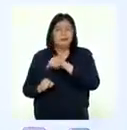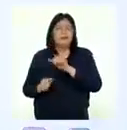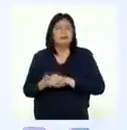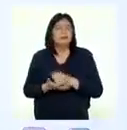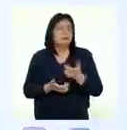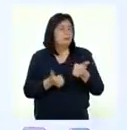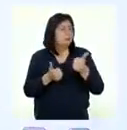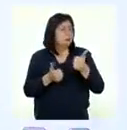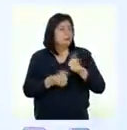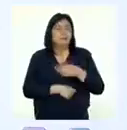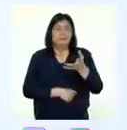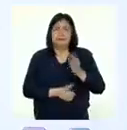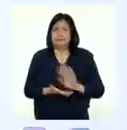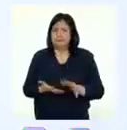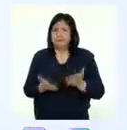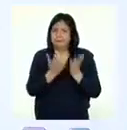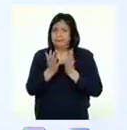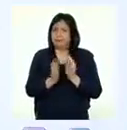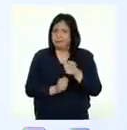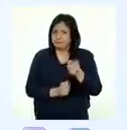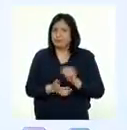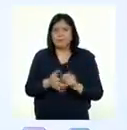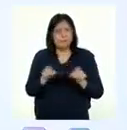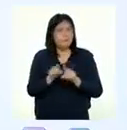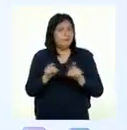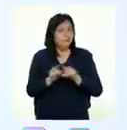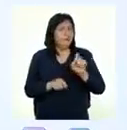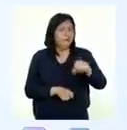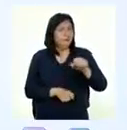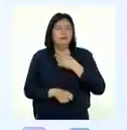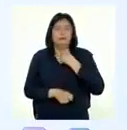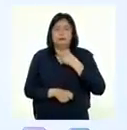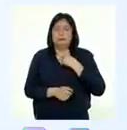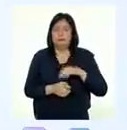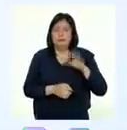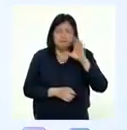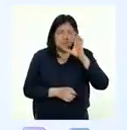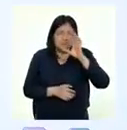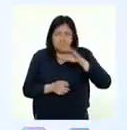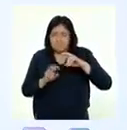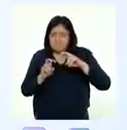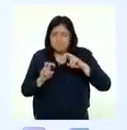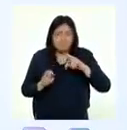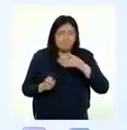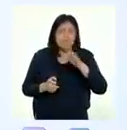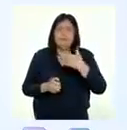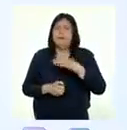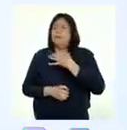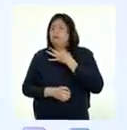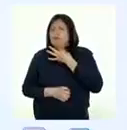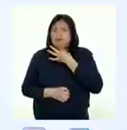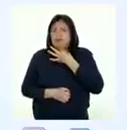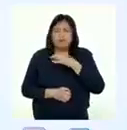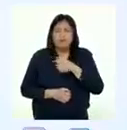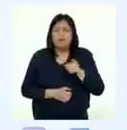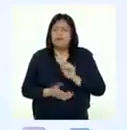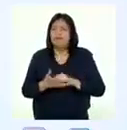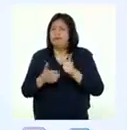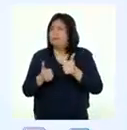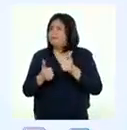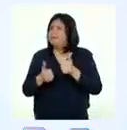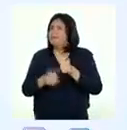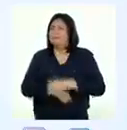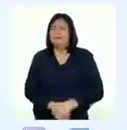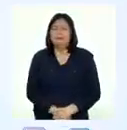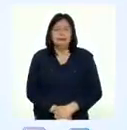¡Qué bueno, Patti! A mis estudiantes también les gusta mucho investigar, son muy curiosos y eso es